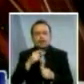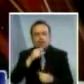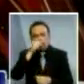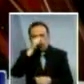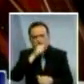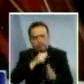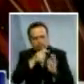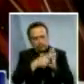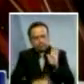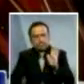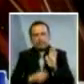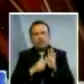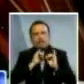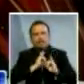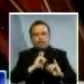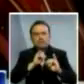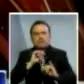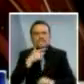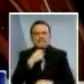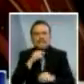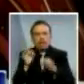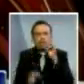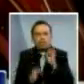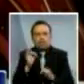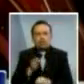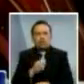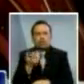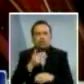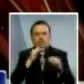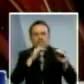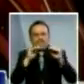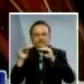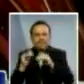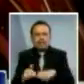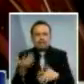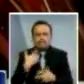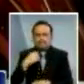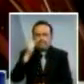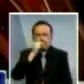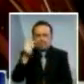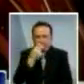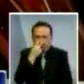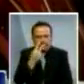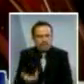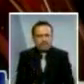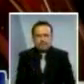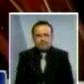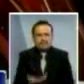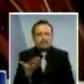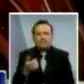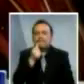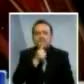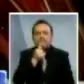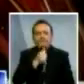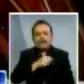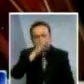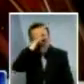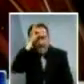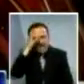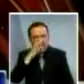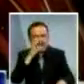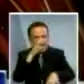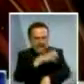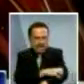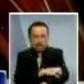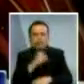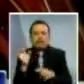domingo. Por querer llevar justicia se llevan a niveles de atrocidades como el que estamos viendo. ¿Qué es lo que falta en la Araucanía para que